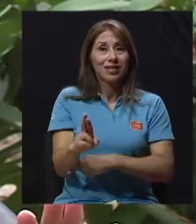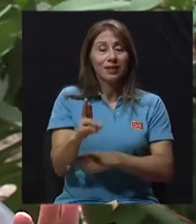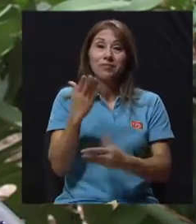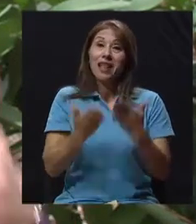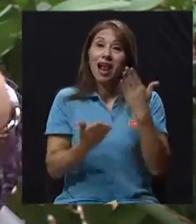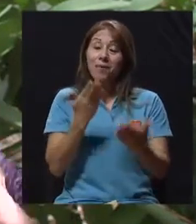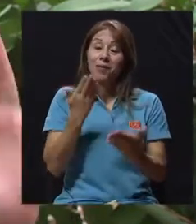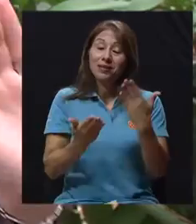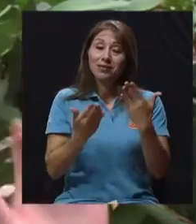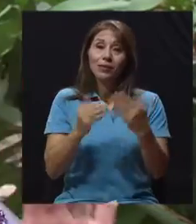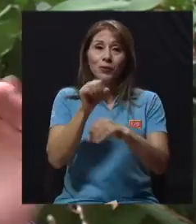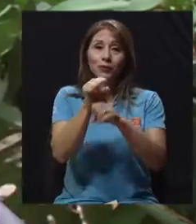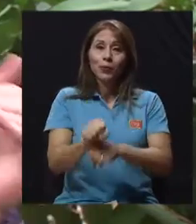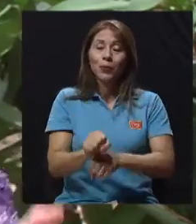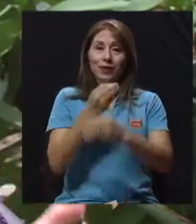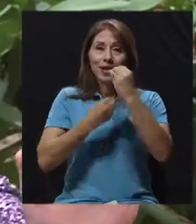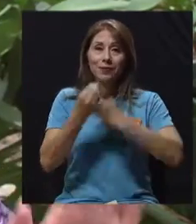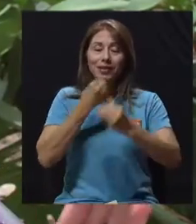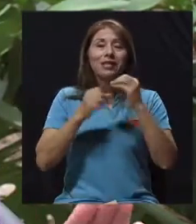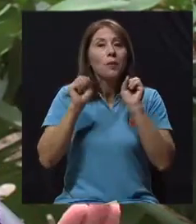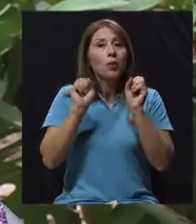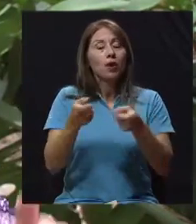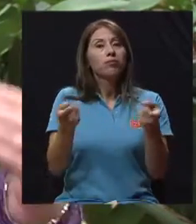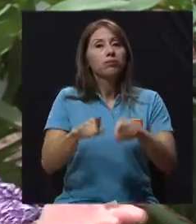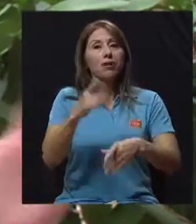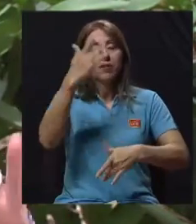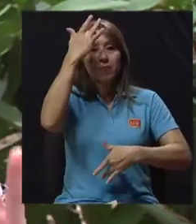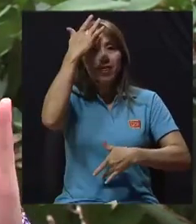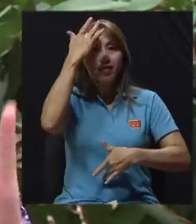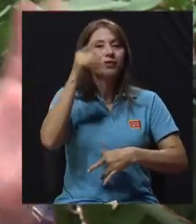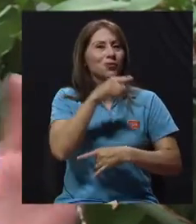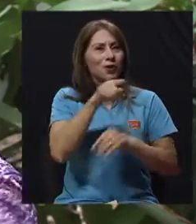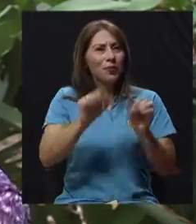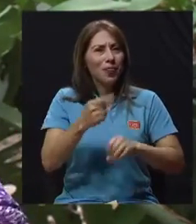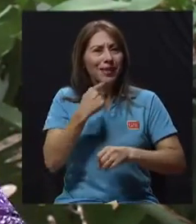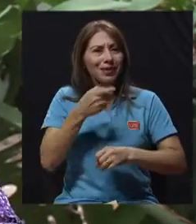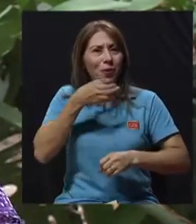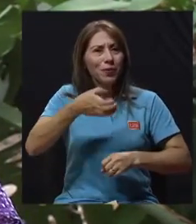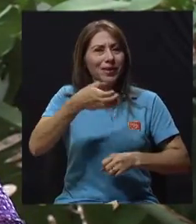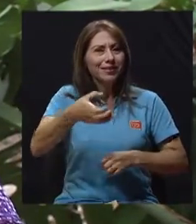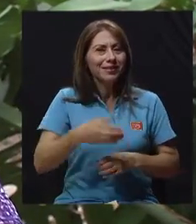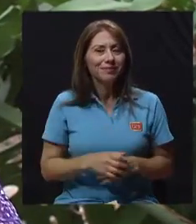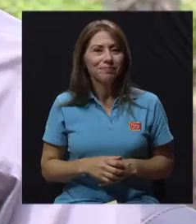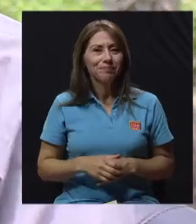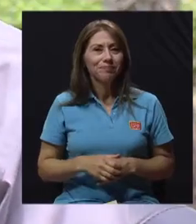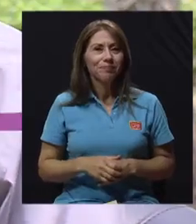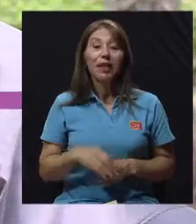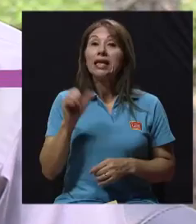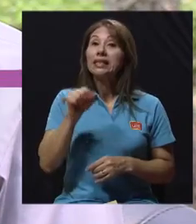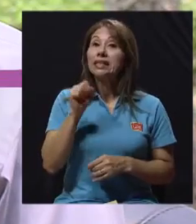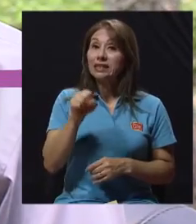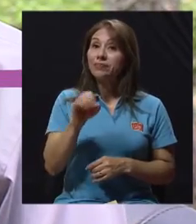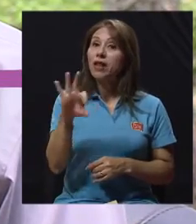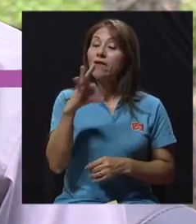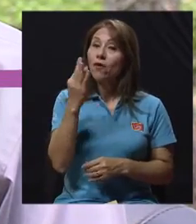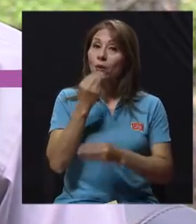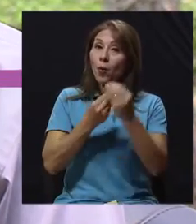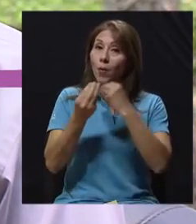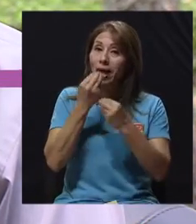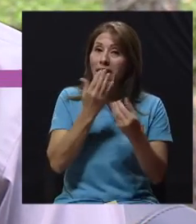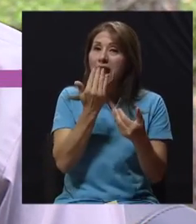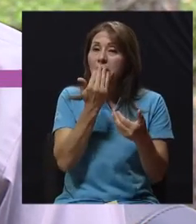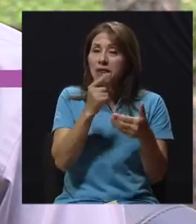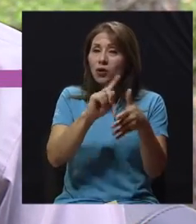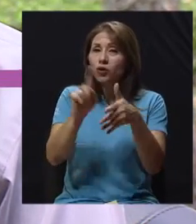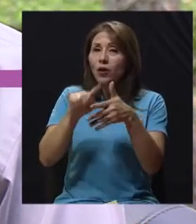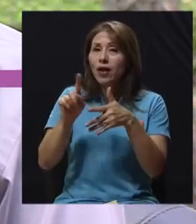hábitos alimenticios perjudicar y desencadenar estas enfermedades y yo sé que usted nos trae ciertas recomendaciones. Sí. Sí, la dieta es de lo principal,